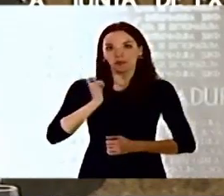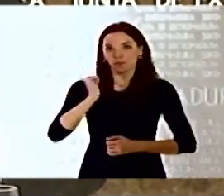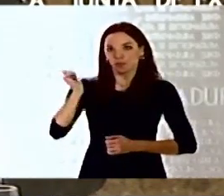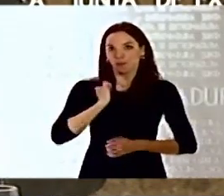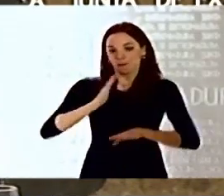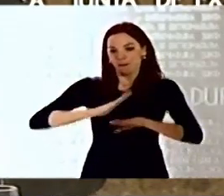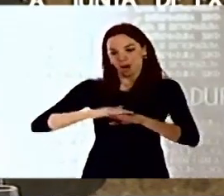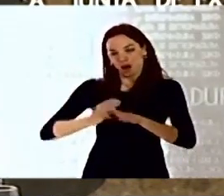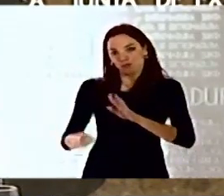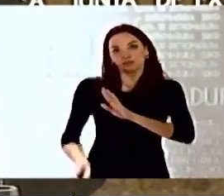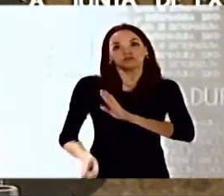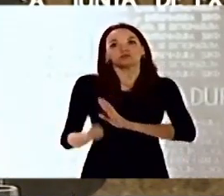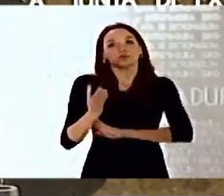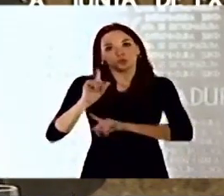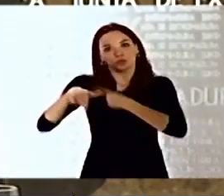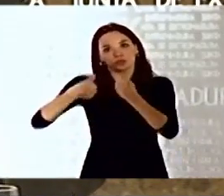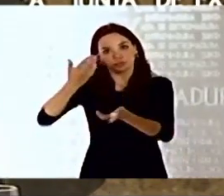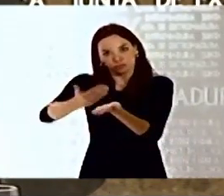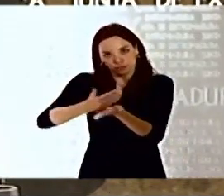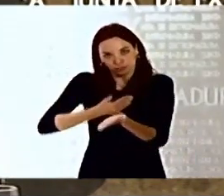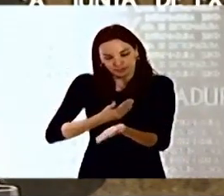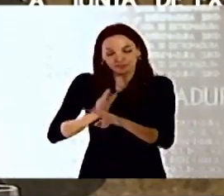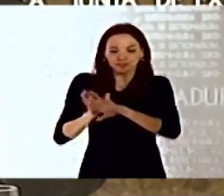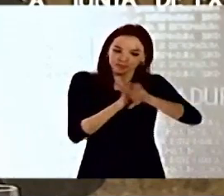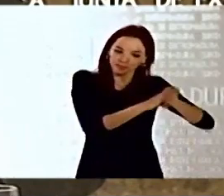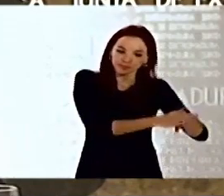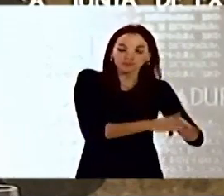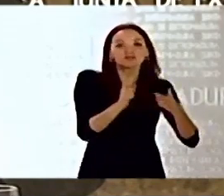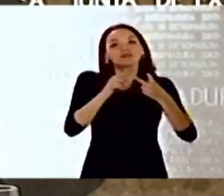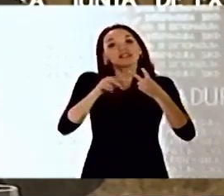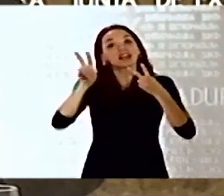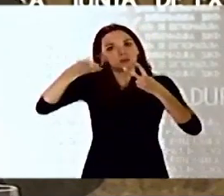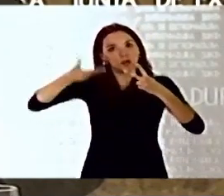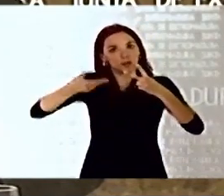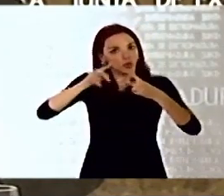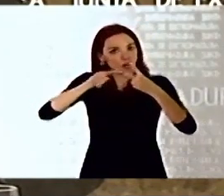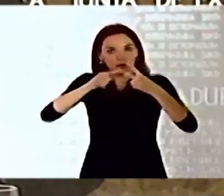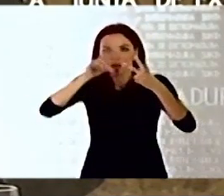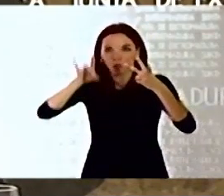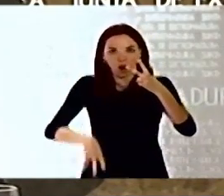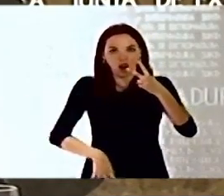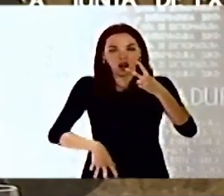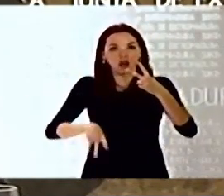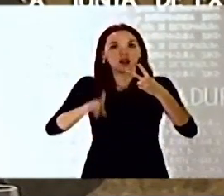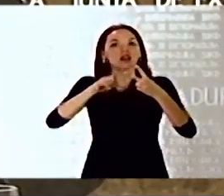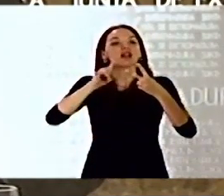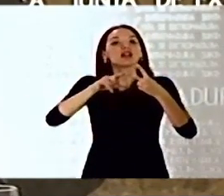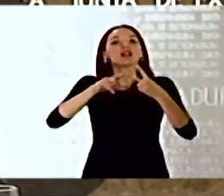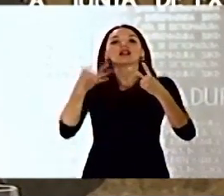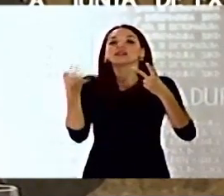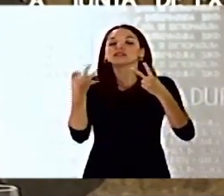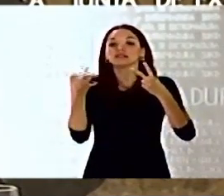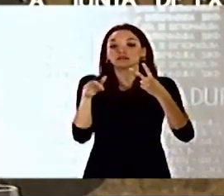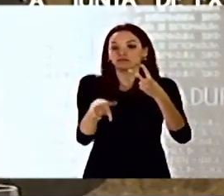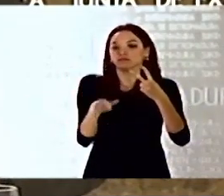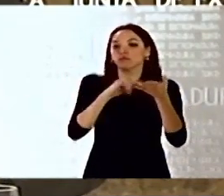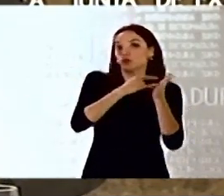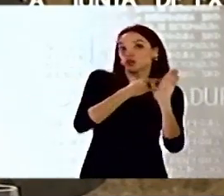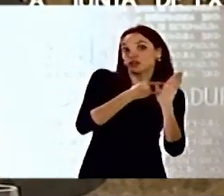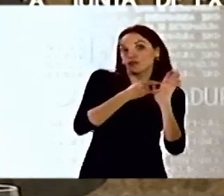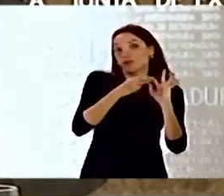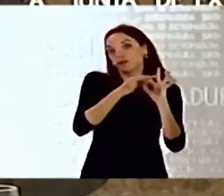productiva. El otro eje, y no menos importante, y lo señalaba la portavoz, es la estrecha relación de este proyecto